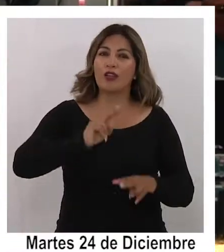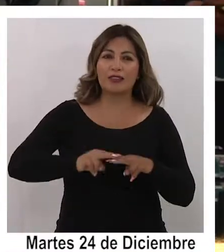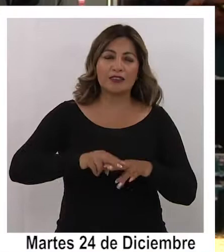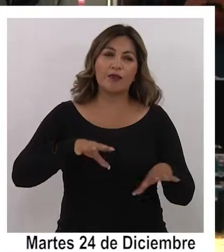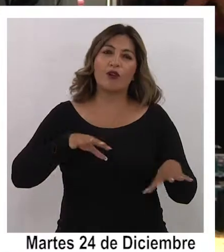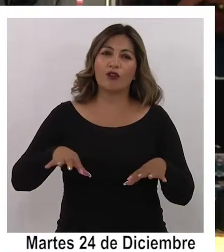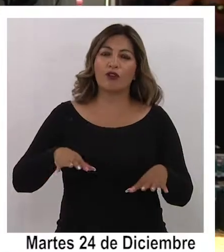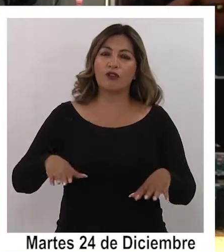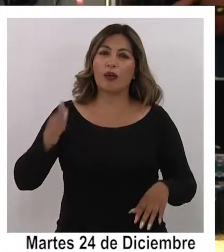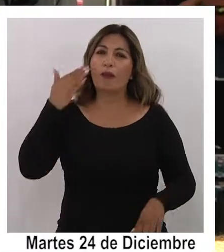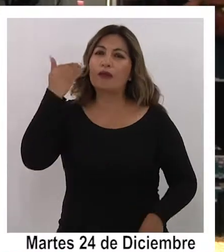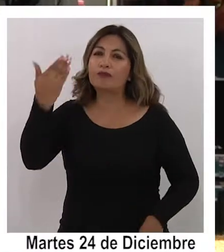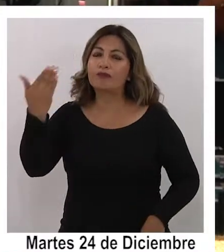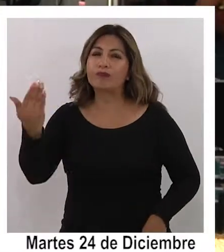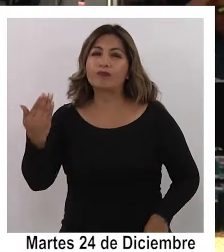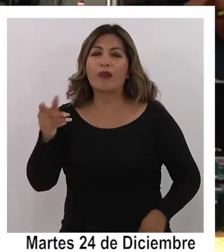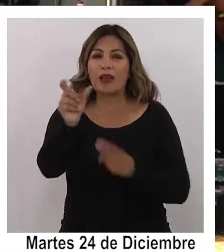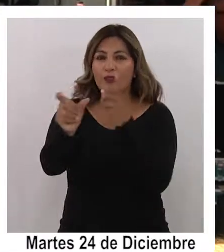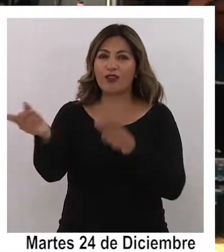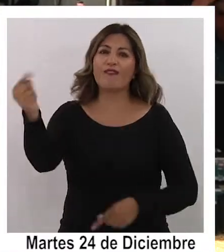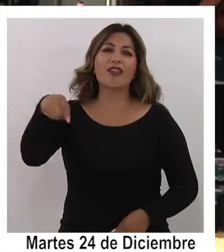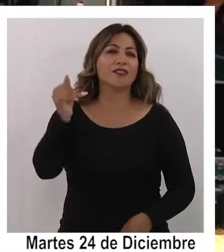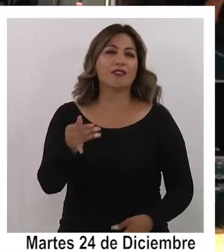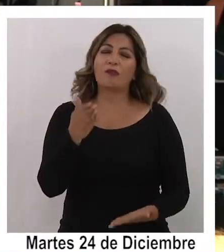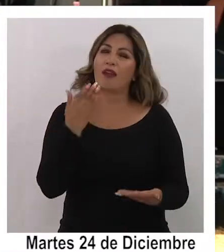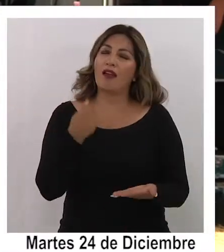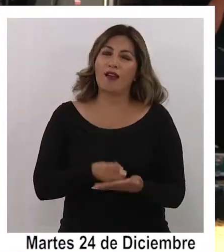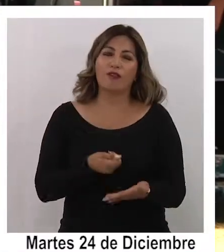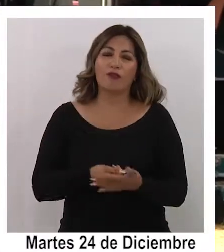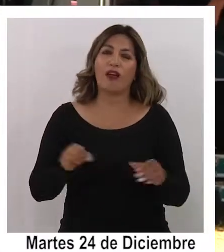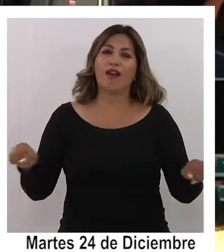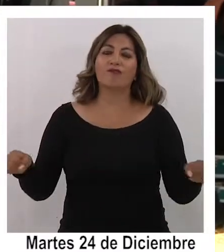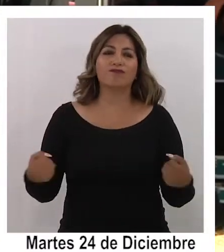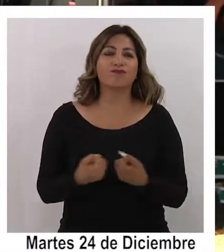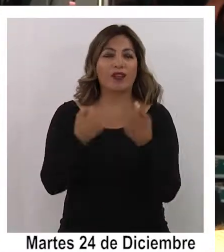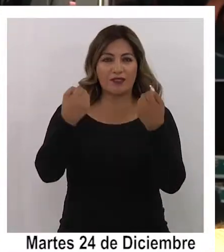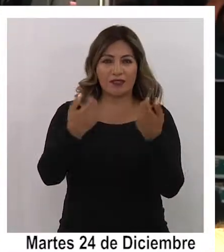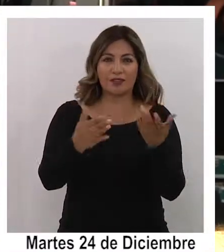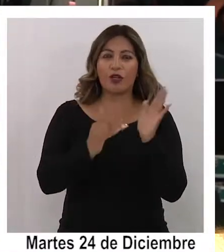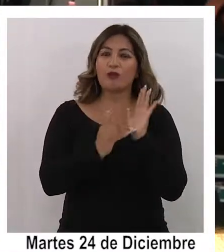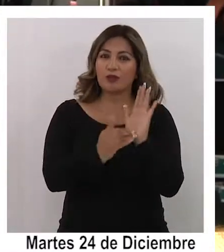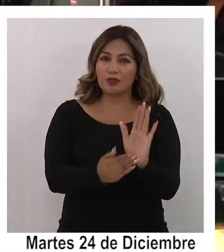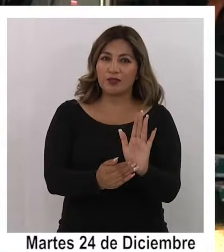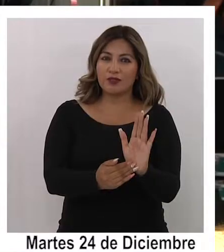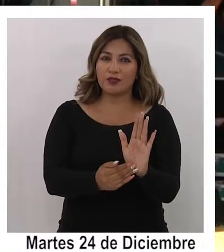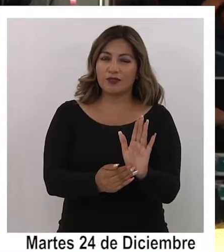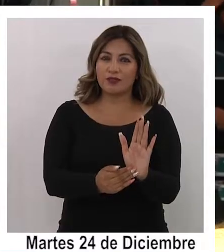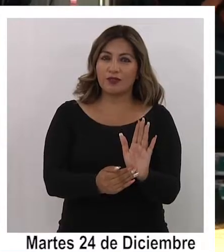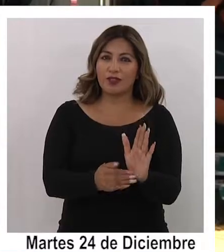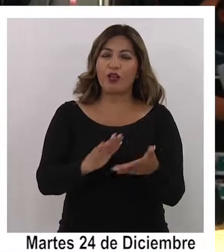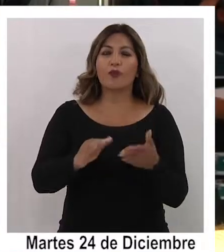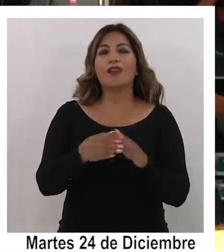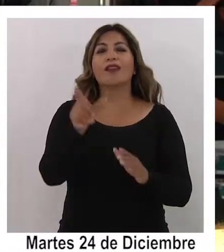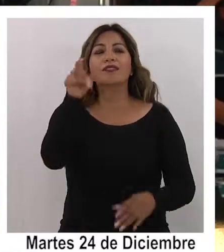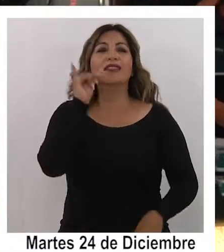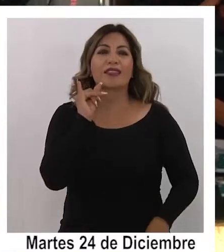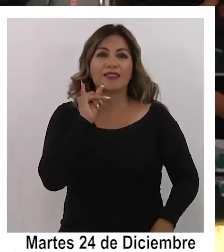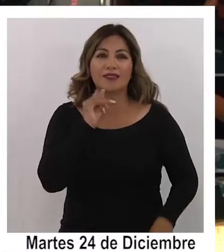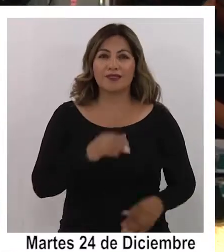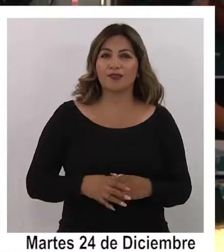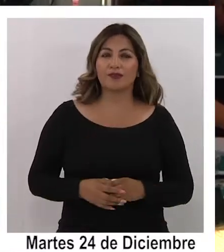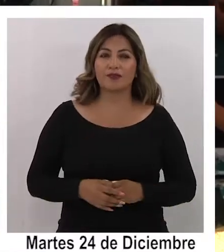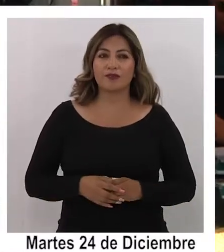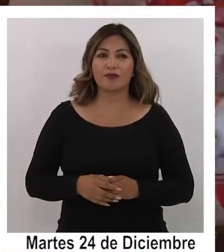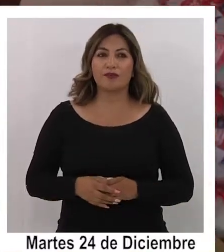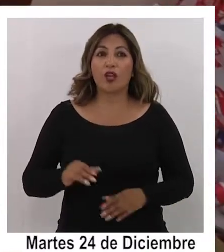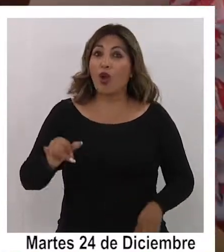cosas que hay que hacer un poco con los clientes y reflejar nuestro aniversario con la comunidad